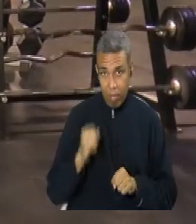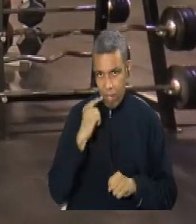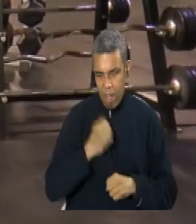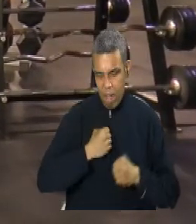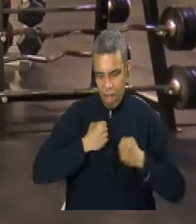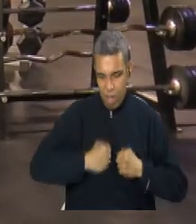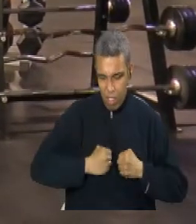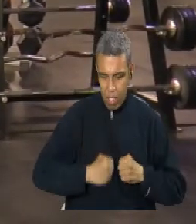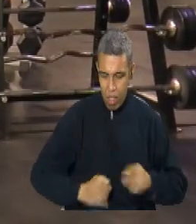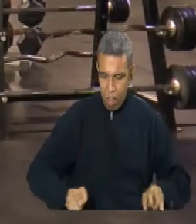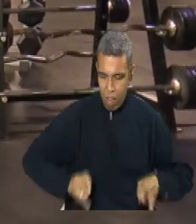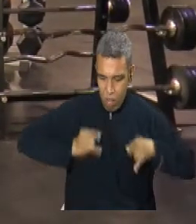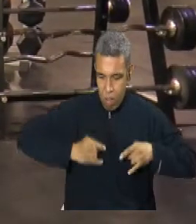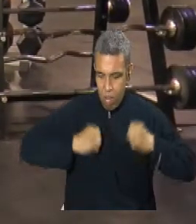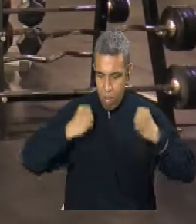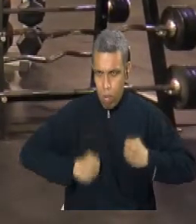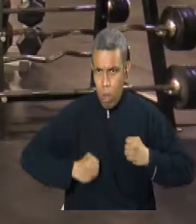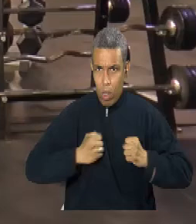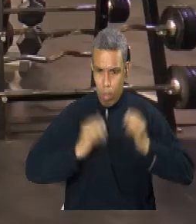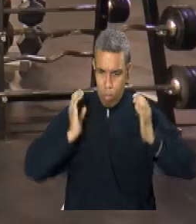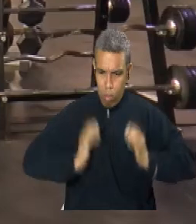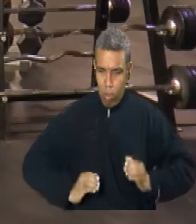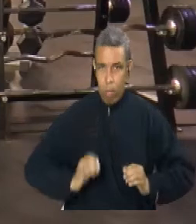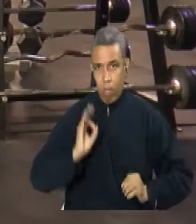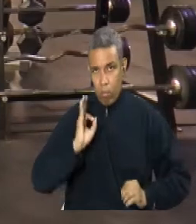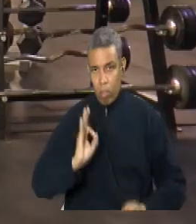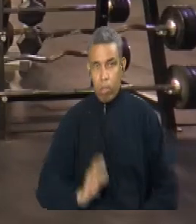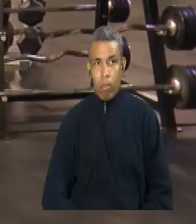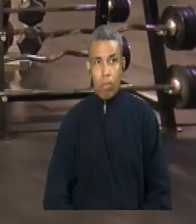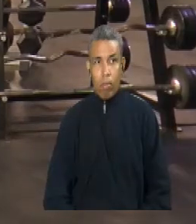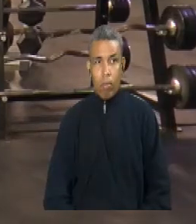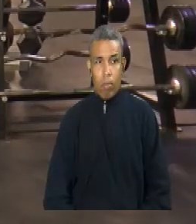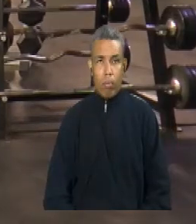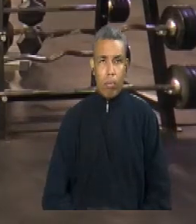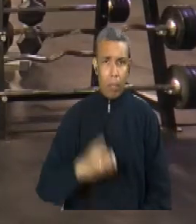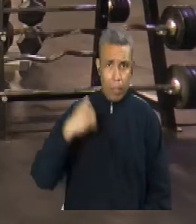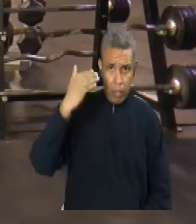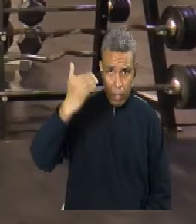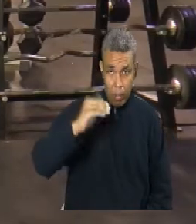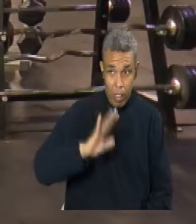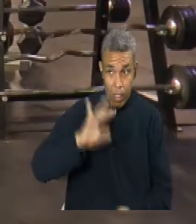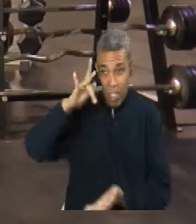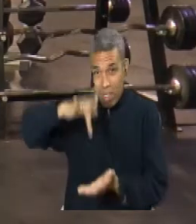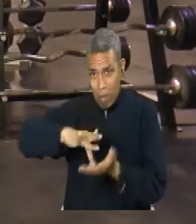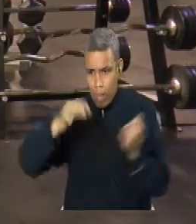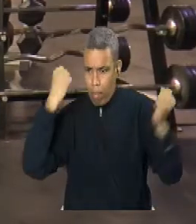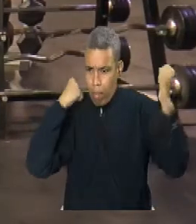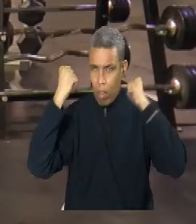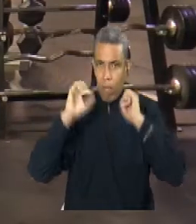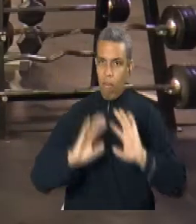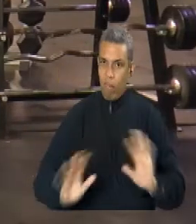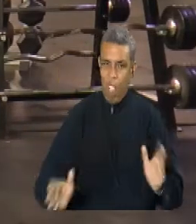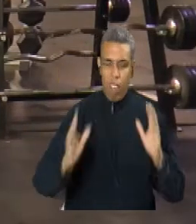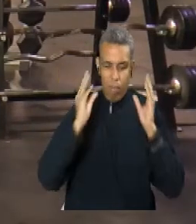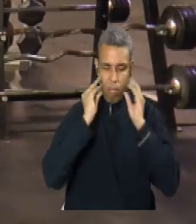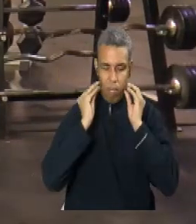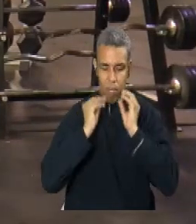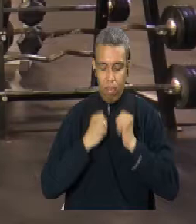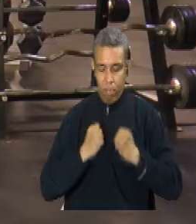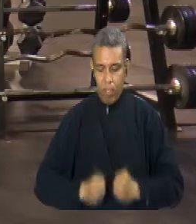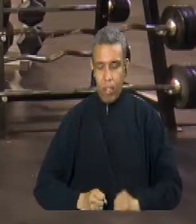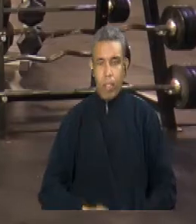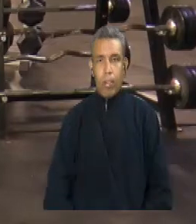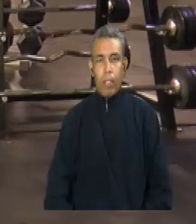fuerza y destreza en sus cuerpos, ¿sí? Para cuando ya vayan a un gimnasio y ya estén bien preparados. Bueno,